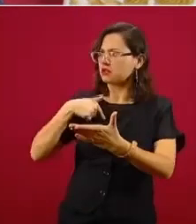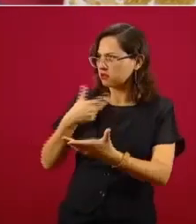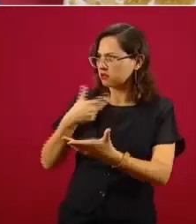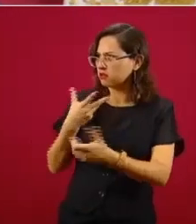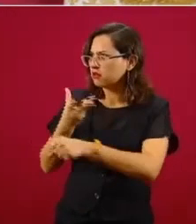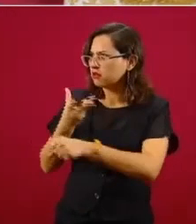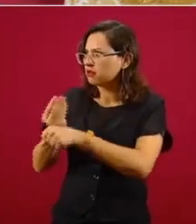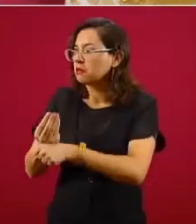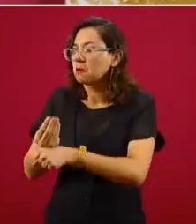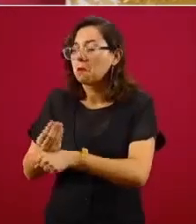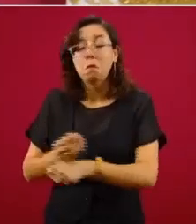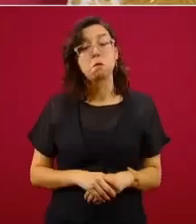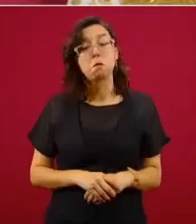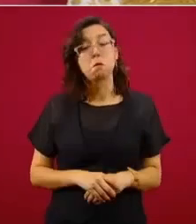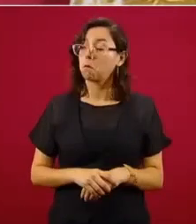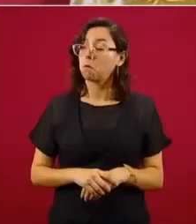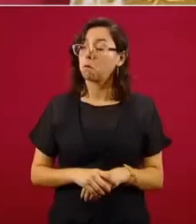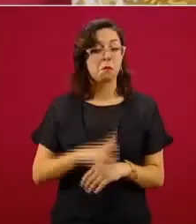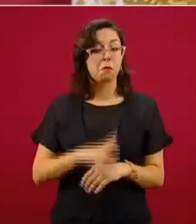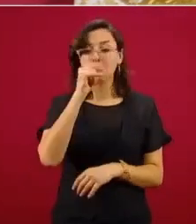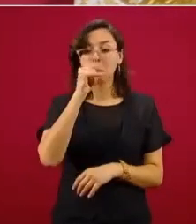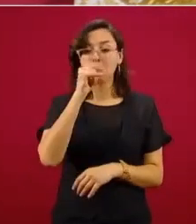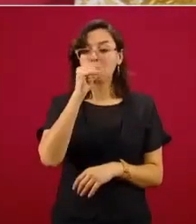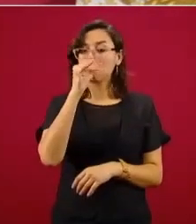hasta en tiempos